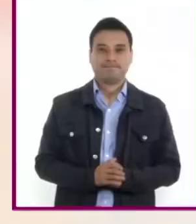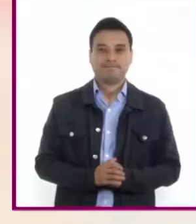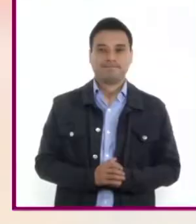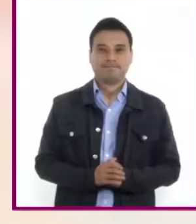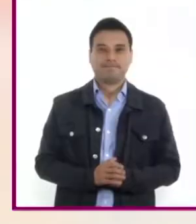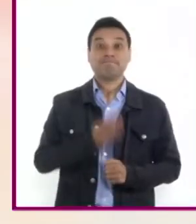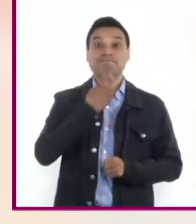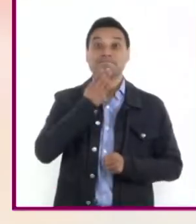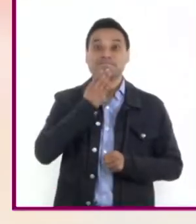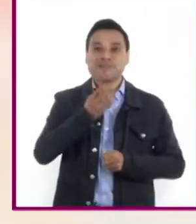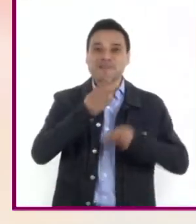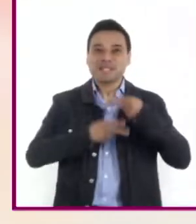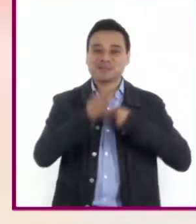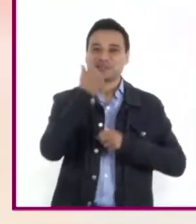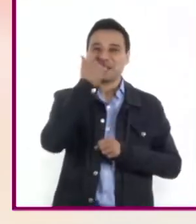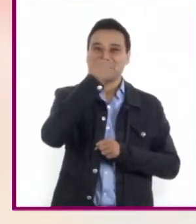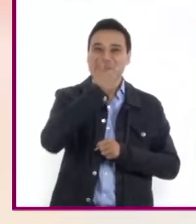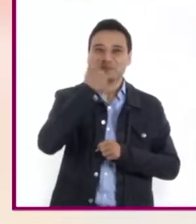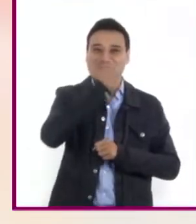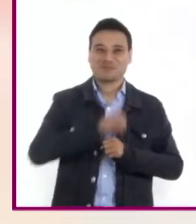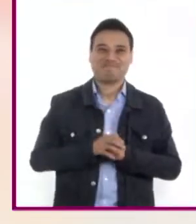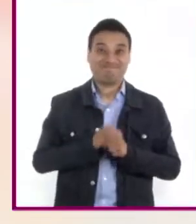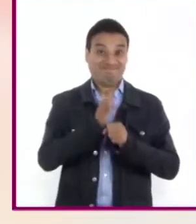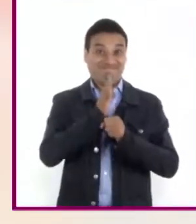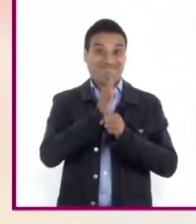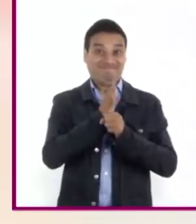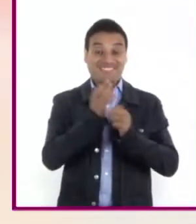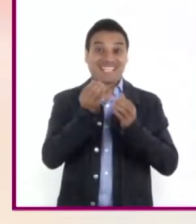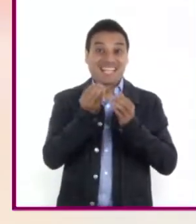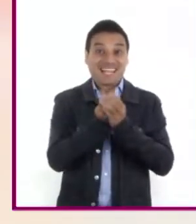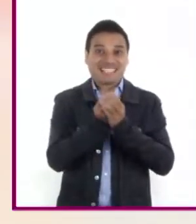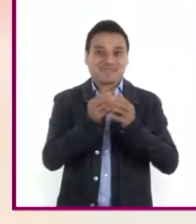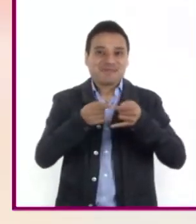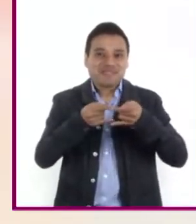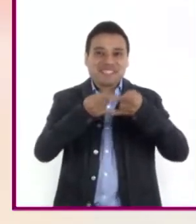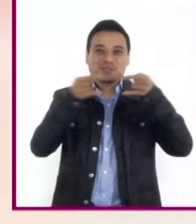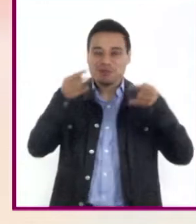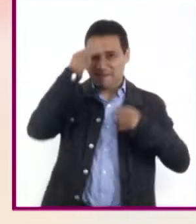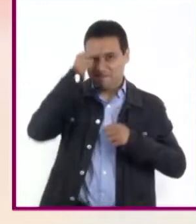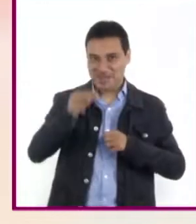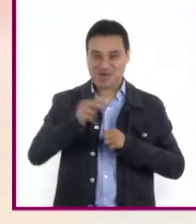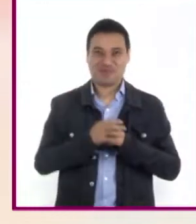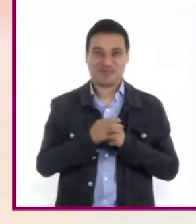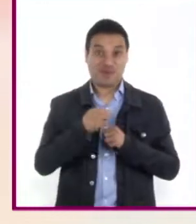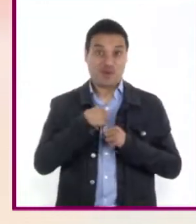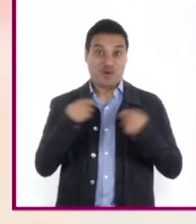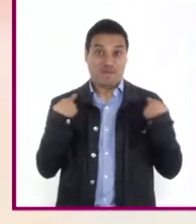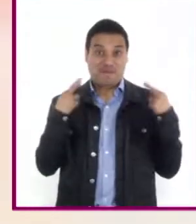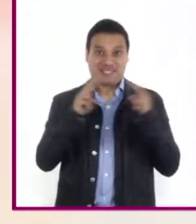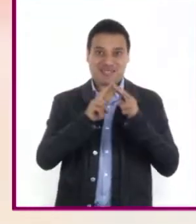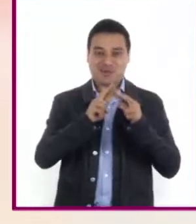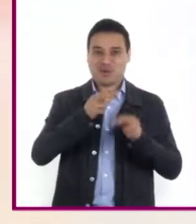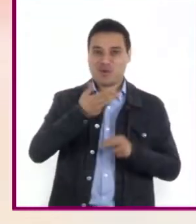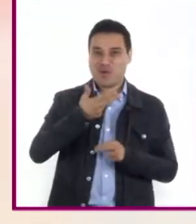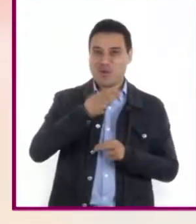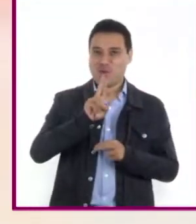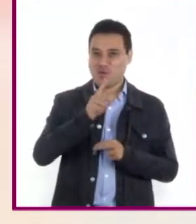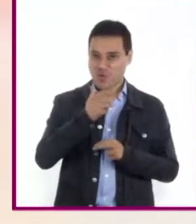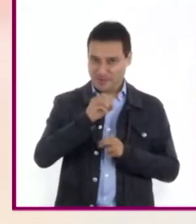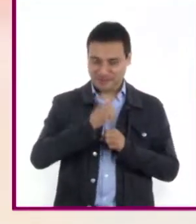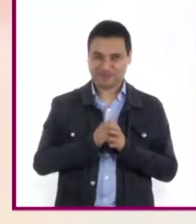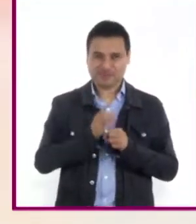Sean bienvenidos, alumnas y alumnos, a esta sesión de Historia de México. Soy el profesor Hugo Robledo y en esta